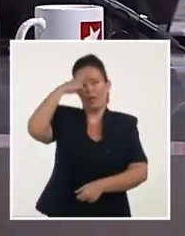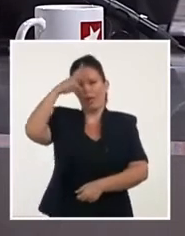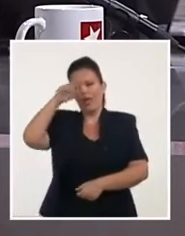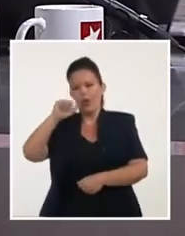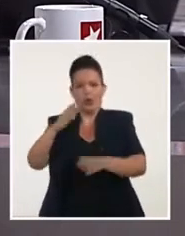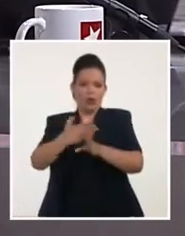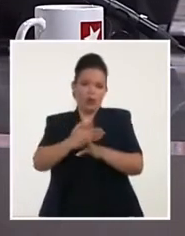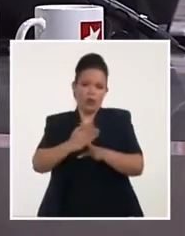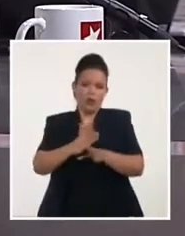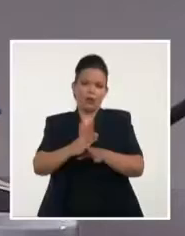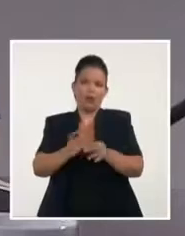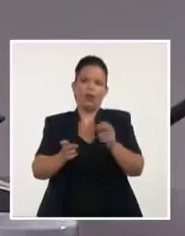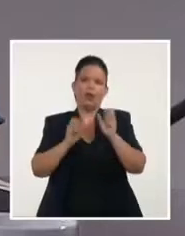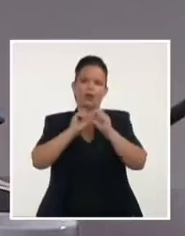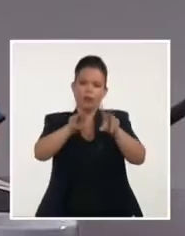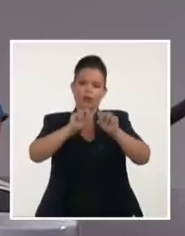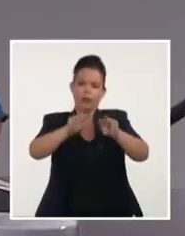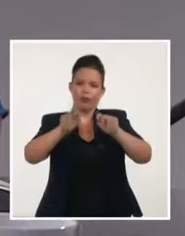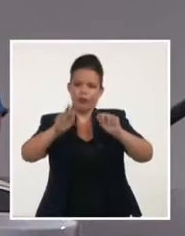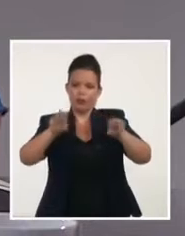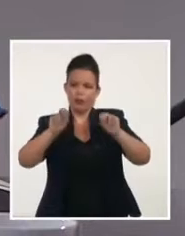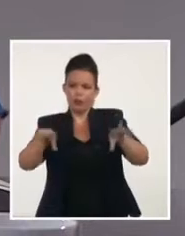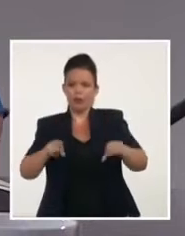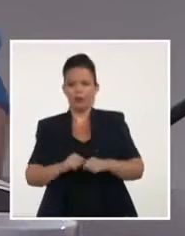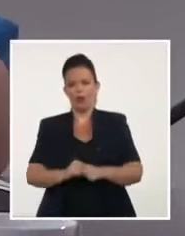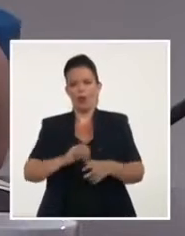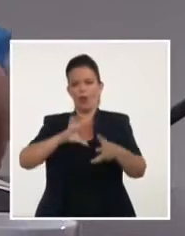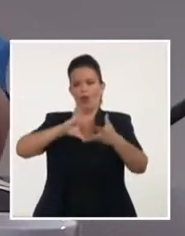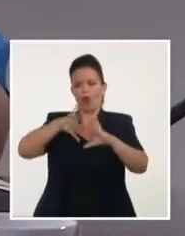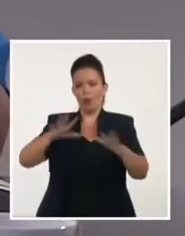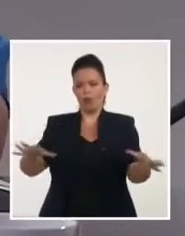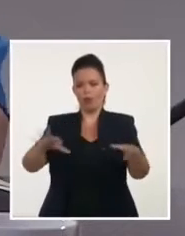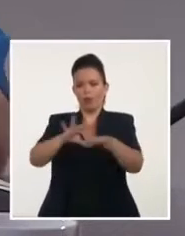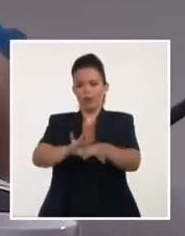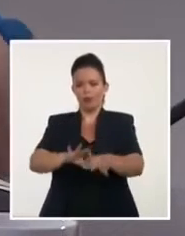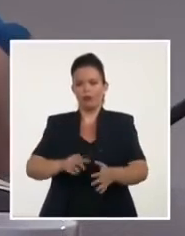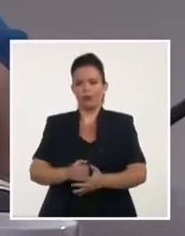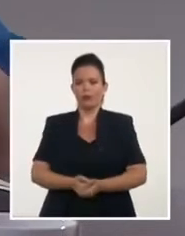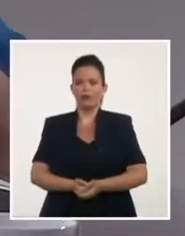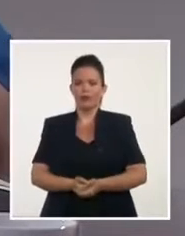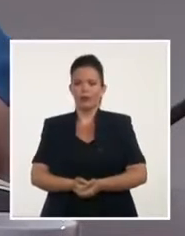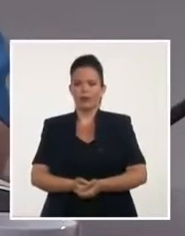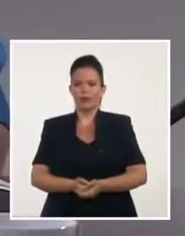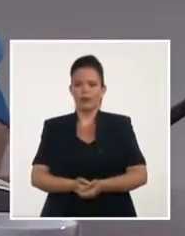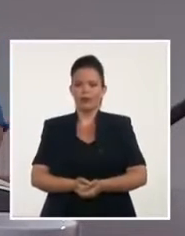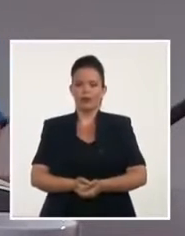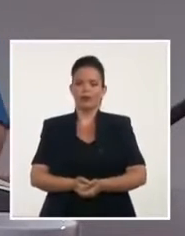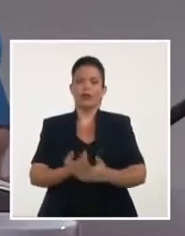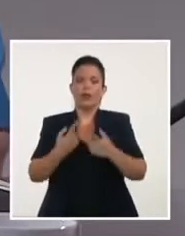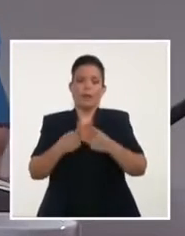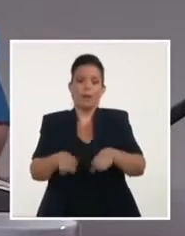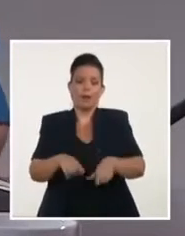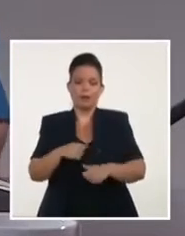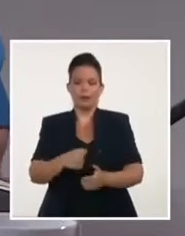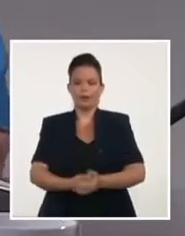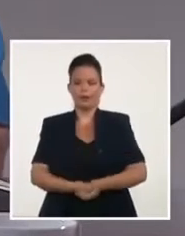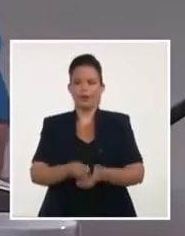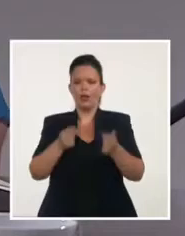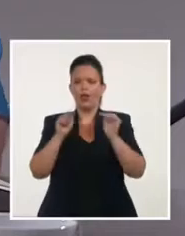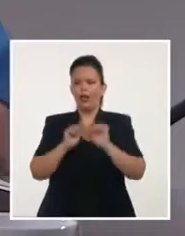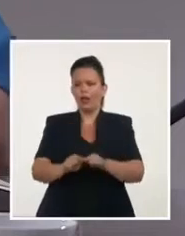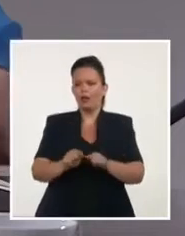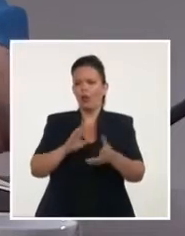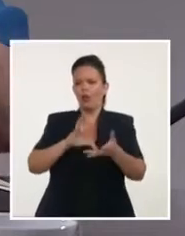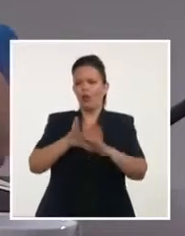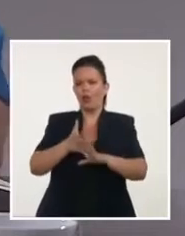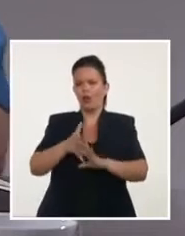entramado bien articulado. No, claro, y que además se mueven no por razón, o sea, por elementos racionales,